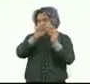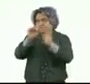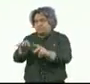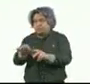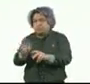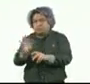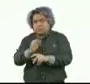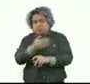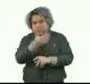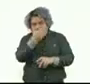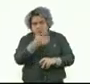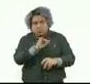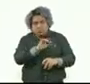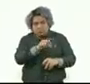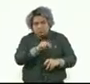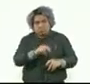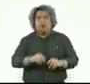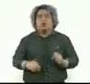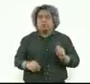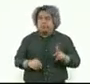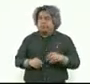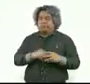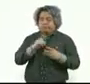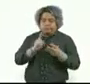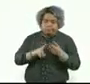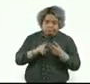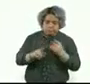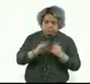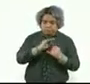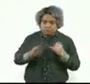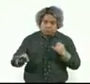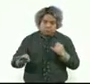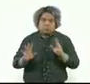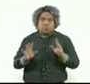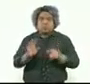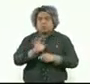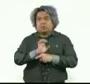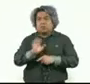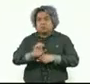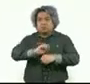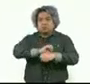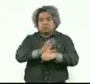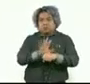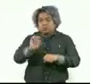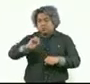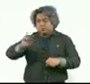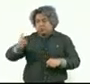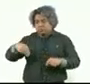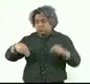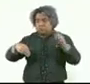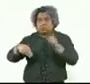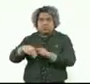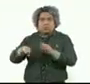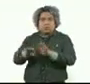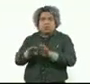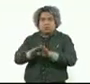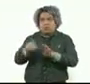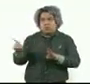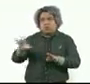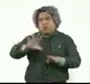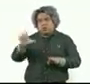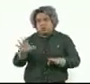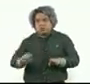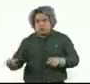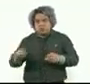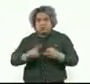eso te referías. Sí. ¿Sí? Y por último, entonces podemos decir que la variante Omicron se comportó igual como inició en Sudáfrica y en Europa, de